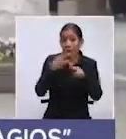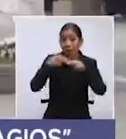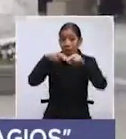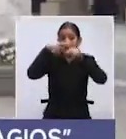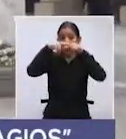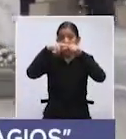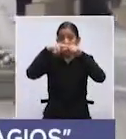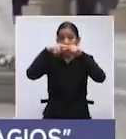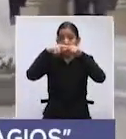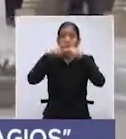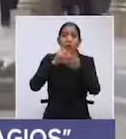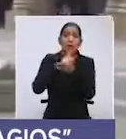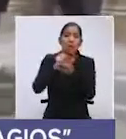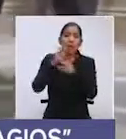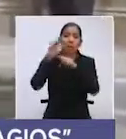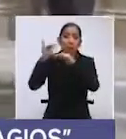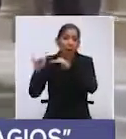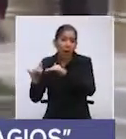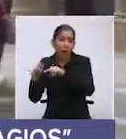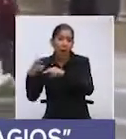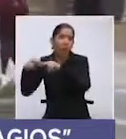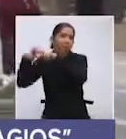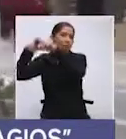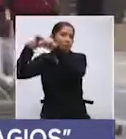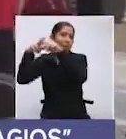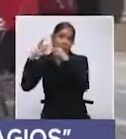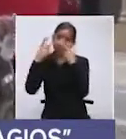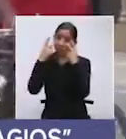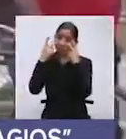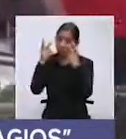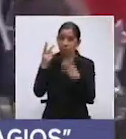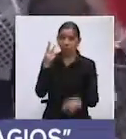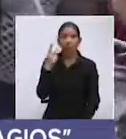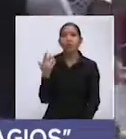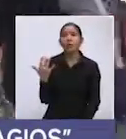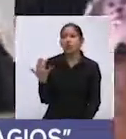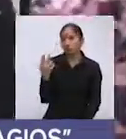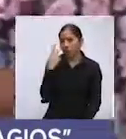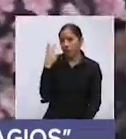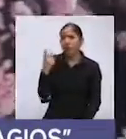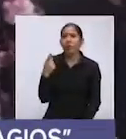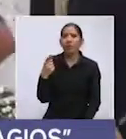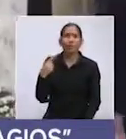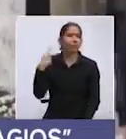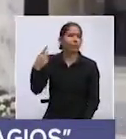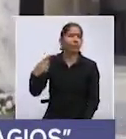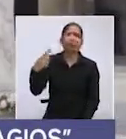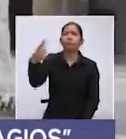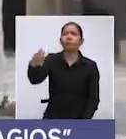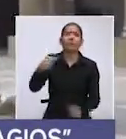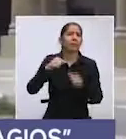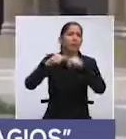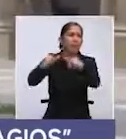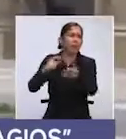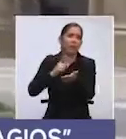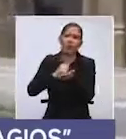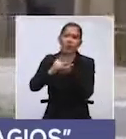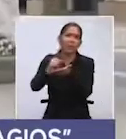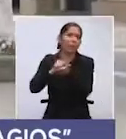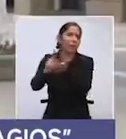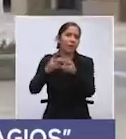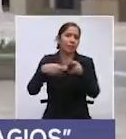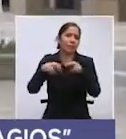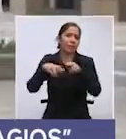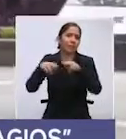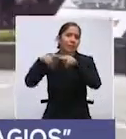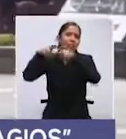van a incrementarse, y en ese comportamiento vamos a seguir durante muchas semanas. Pero en la